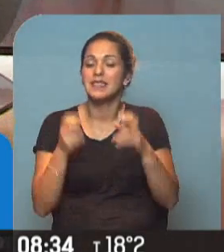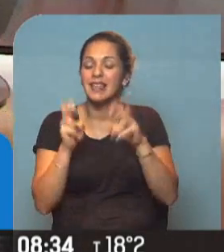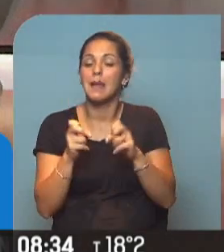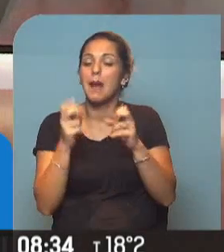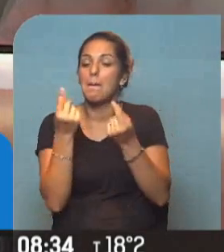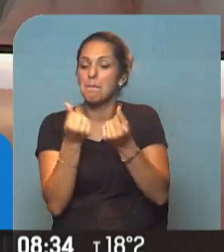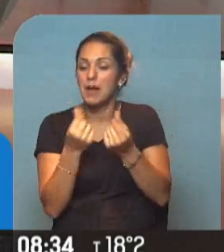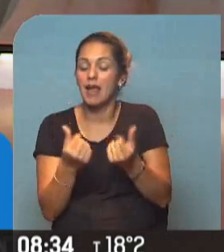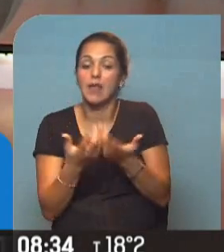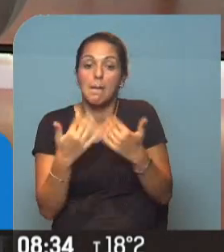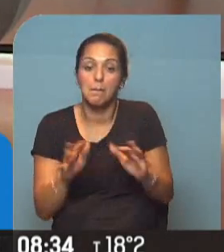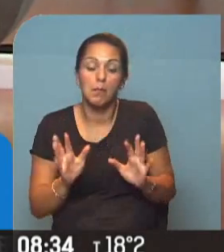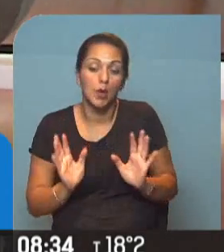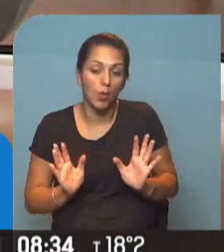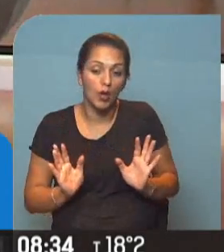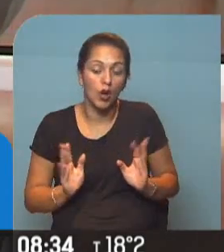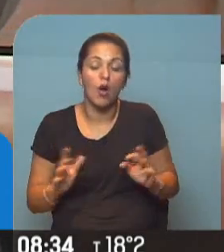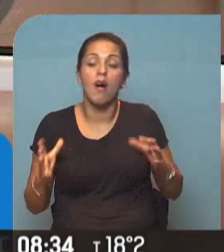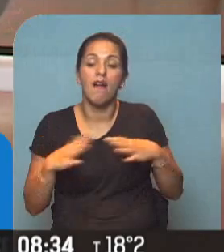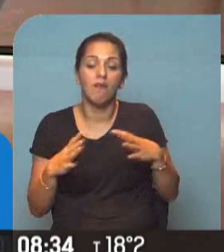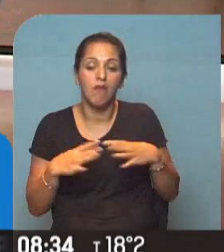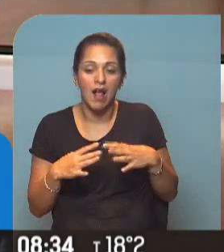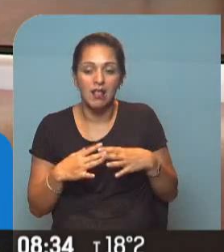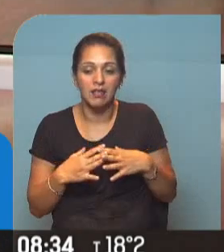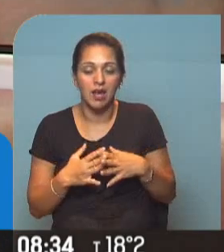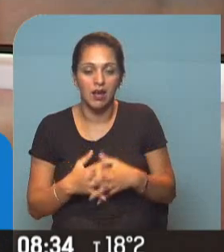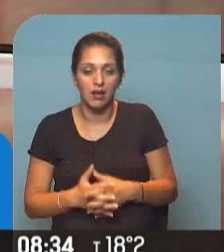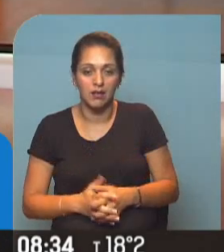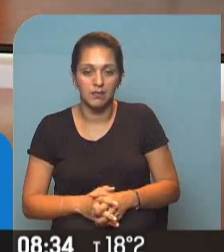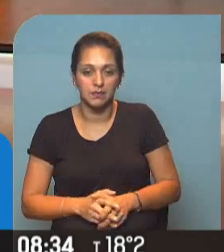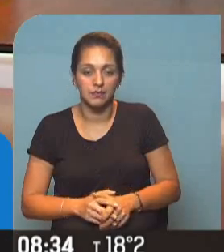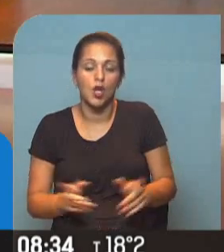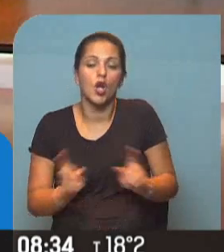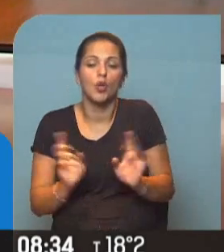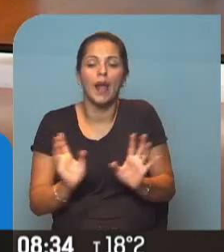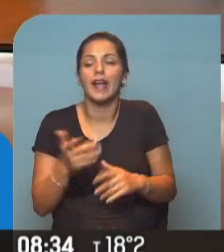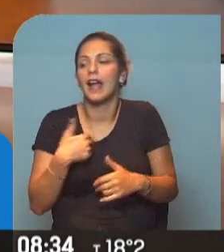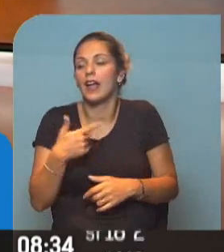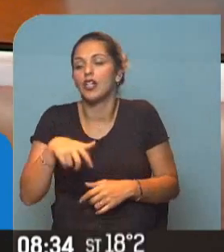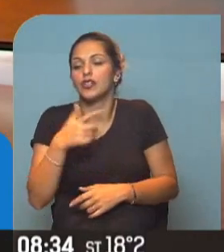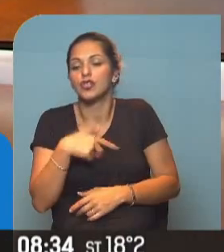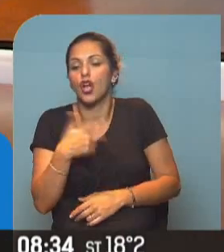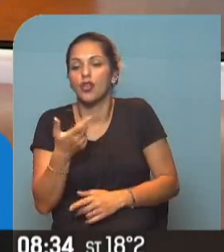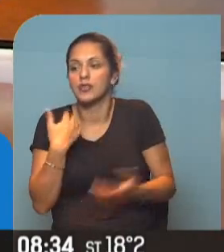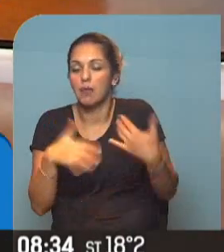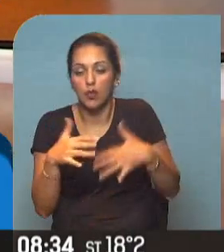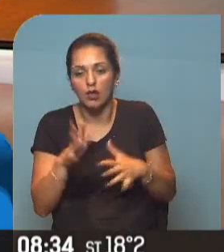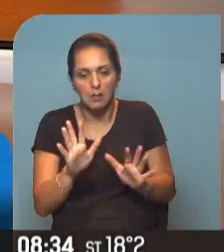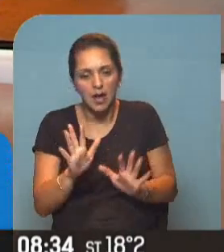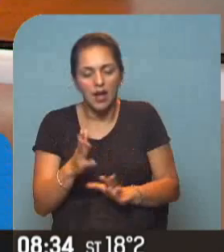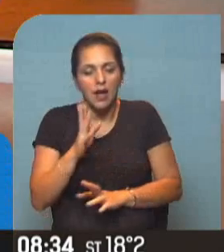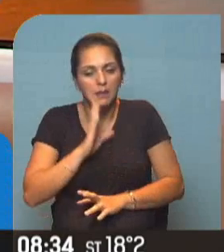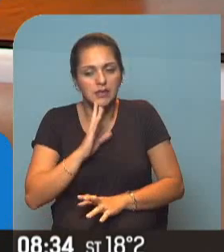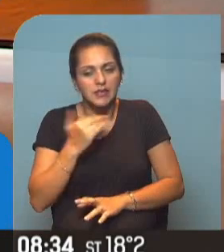económicas pero bueno no estamos no sabemos este no es que seamos impaciente digo digo que